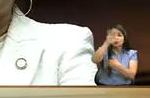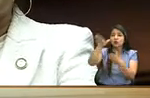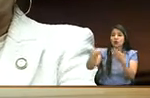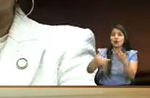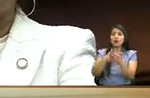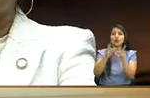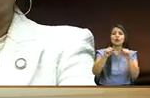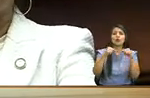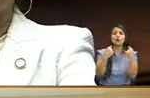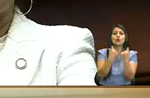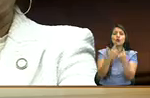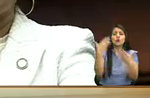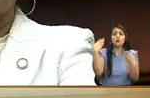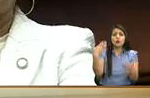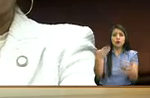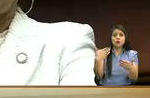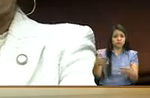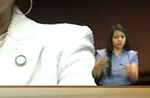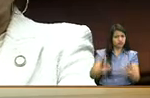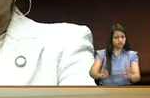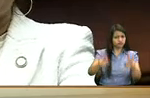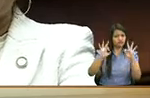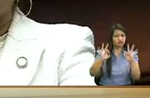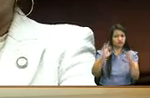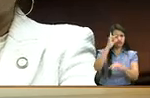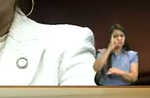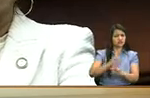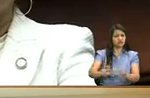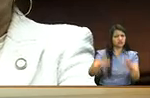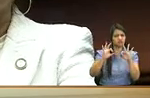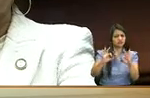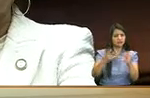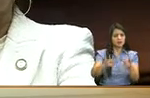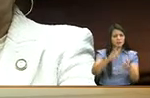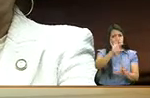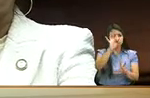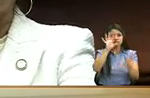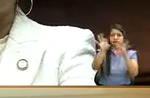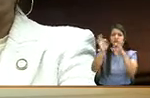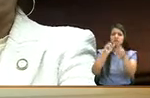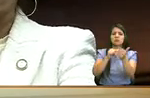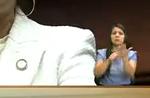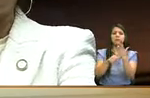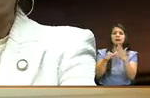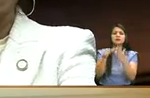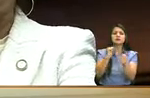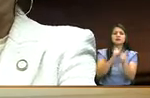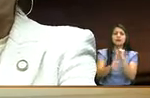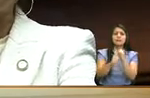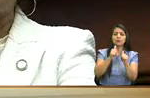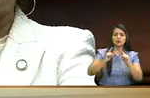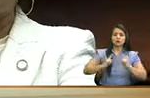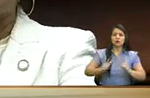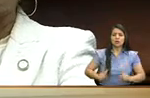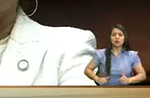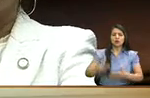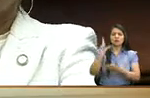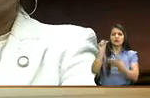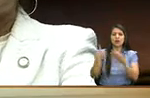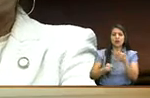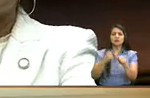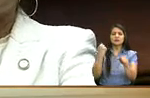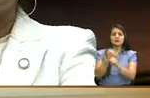las bancadas parlamentarias, con delegados de los ministerios del deporte, salud, finanza,